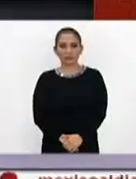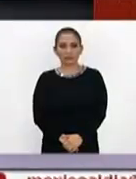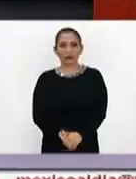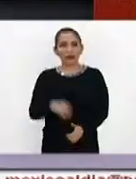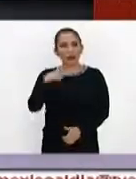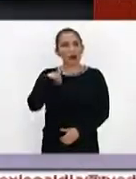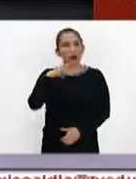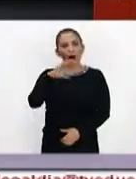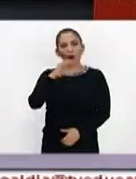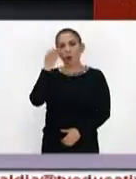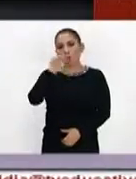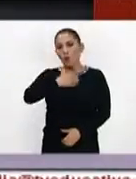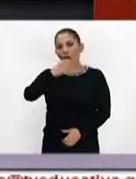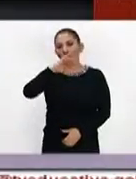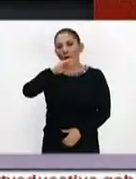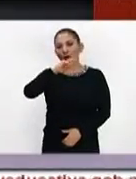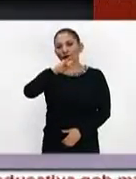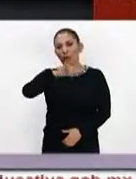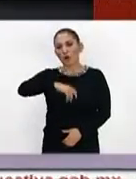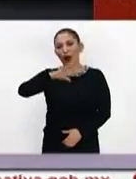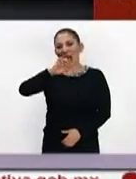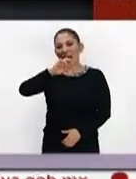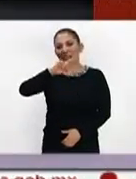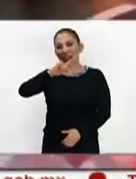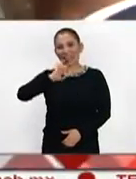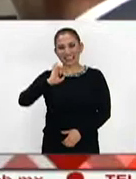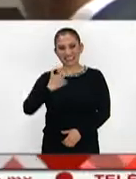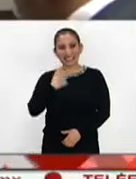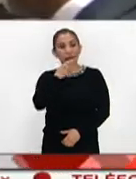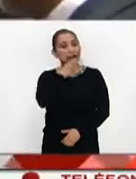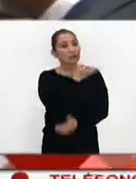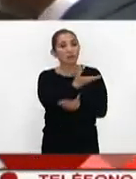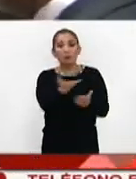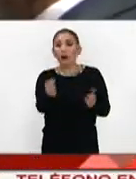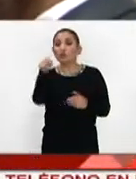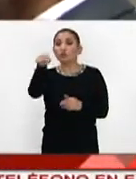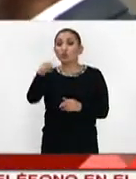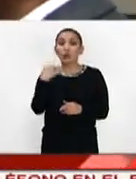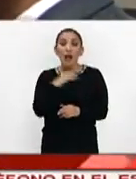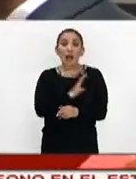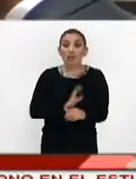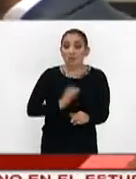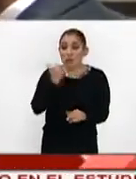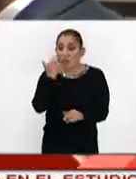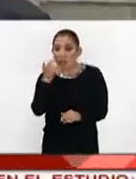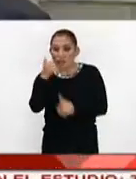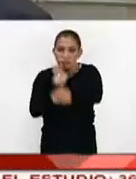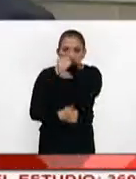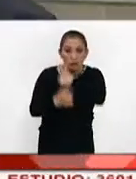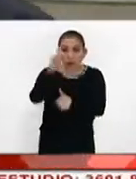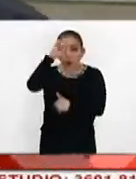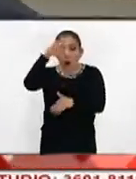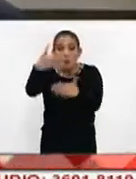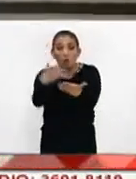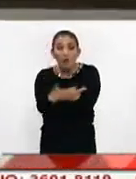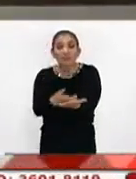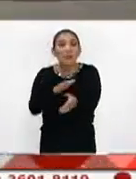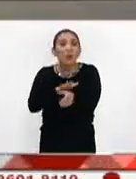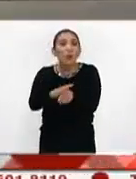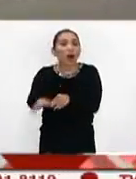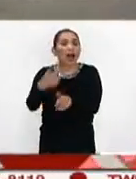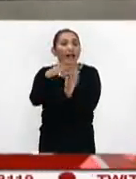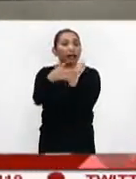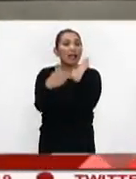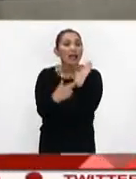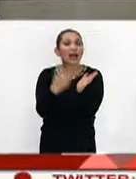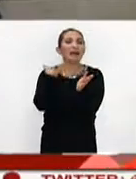Cuauhtémoc Cárdenas, ex candidato a la presidencia, pidió a los aspirantes a un cargo de elección popular que las contiendas se basen en propuestas y alternativas para los